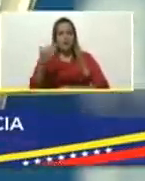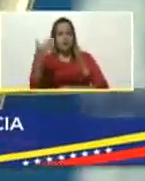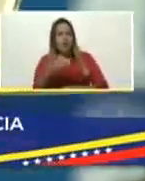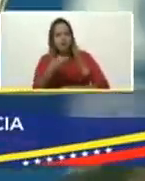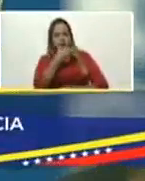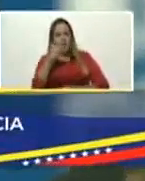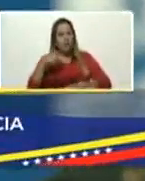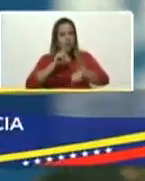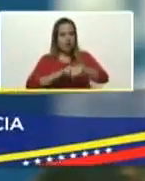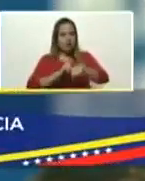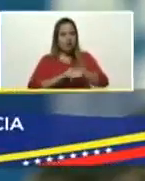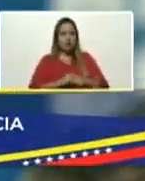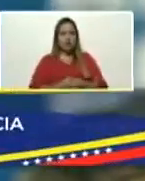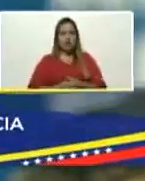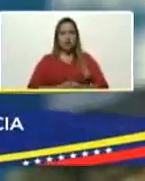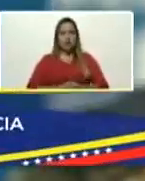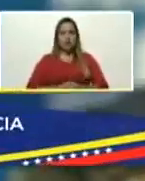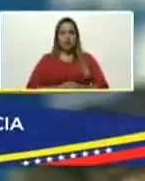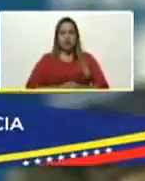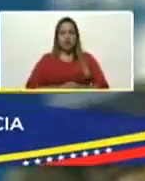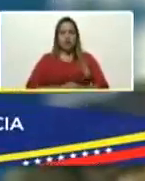momentos.